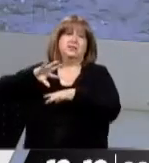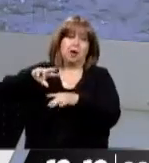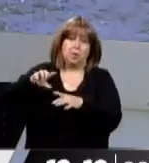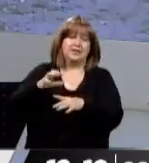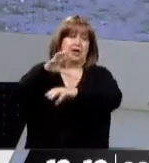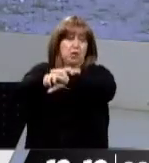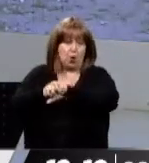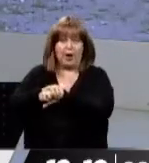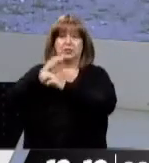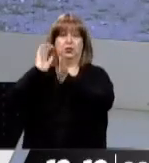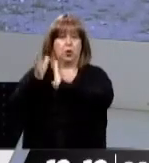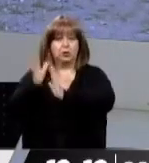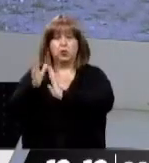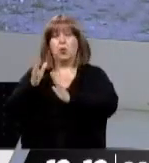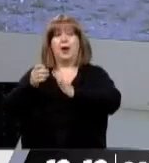secuestros, uh-huh, torturas,